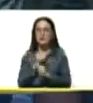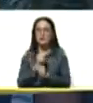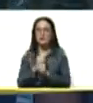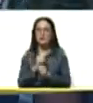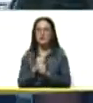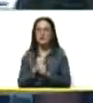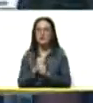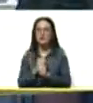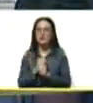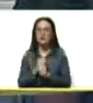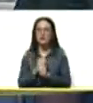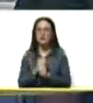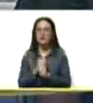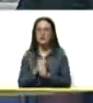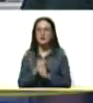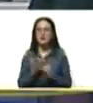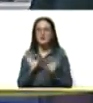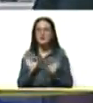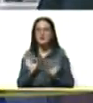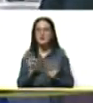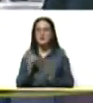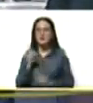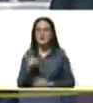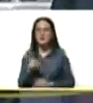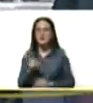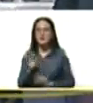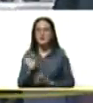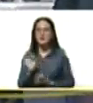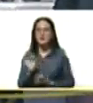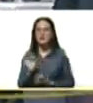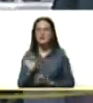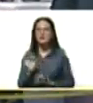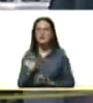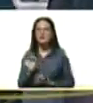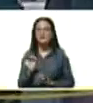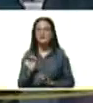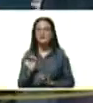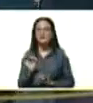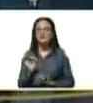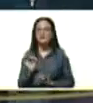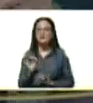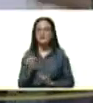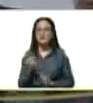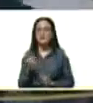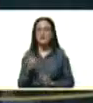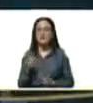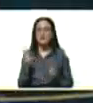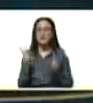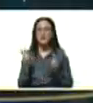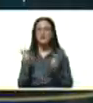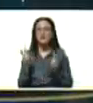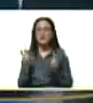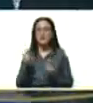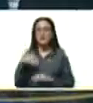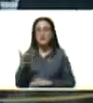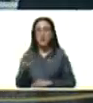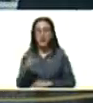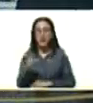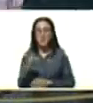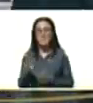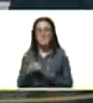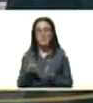Y precisamente, presidente, también estamos haciendo el punto y círculo porque hemos dicho, bueno, en la parte de afuera del metro, en